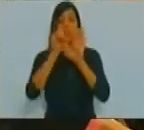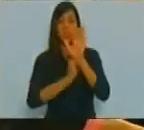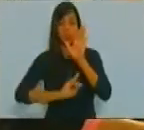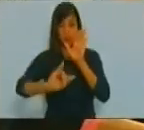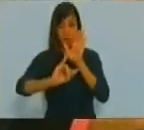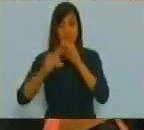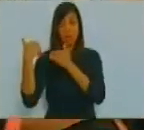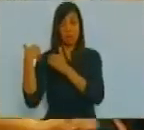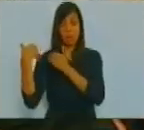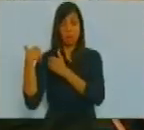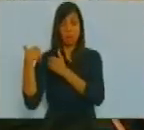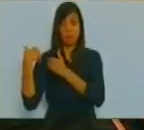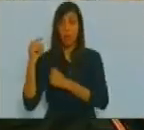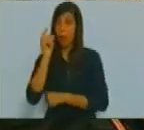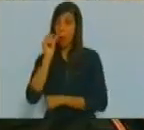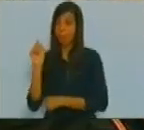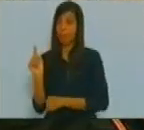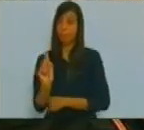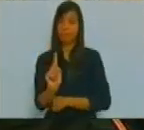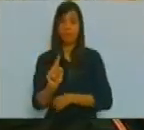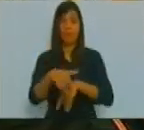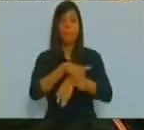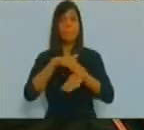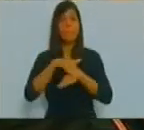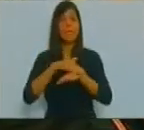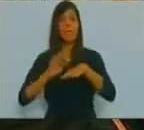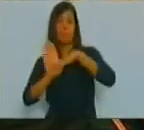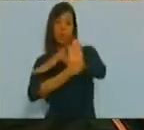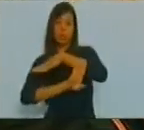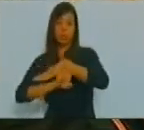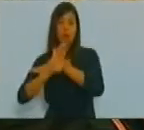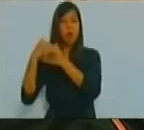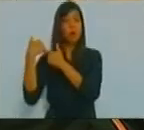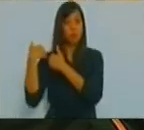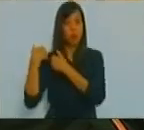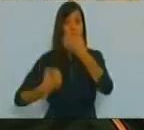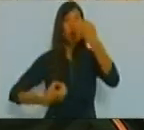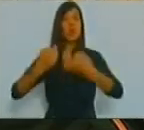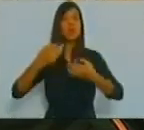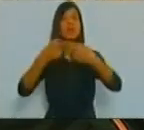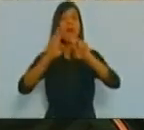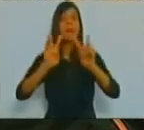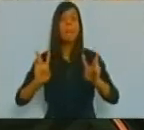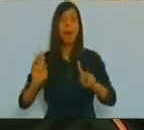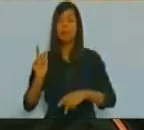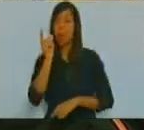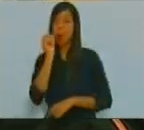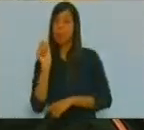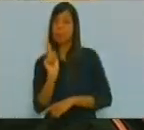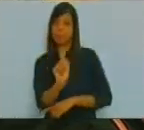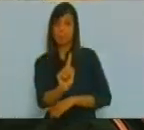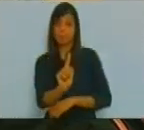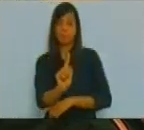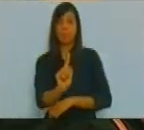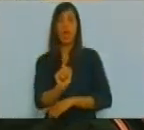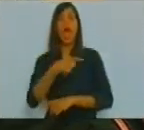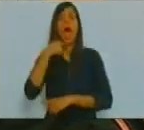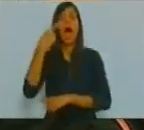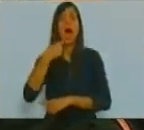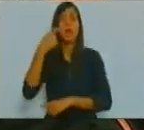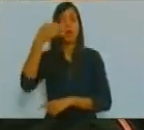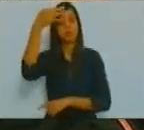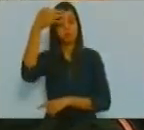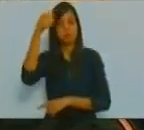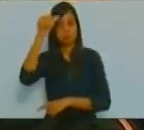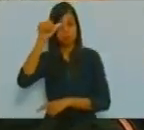el ministro de seguridad ciudadana el ministro de interior justicia y paz dando cuentas y